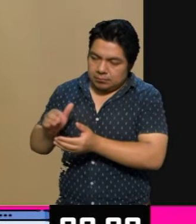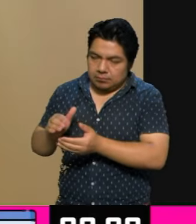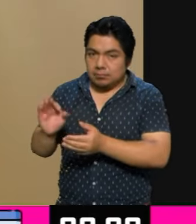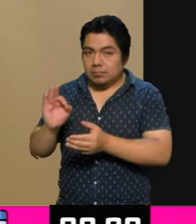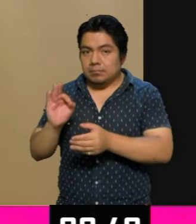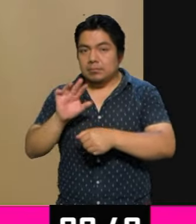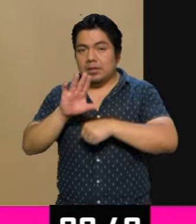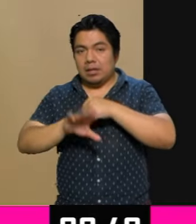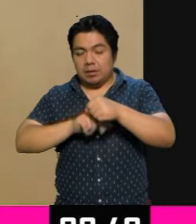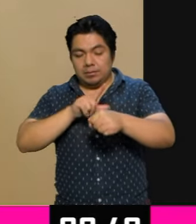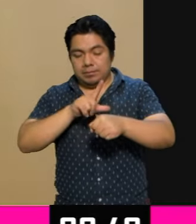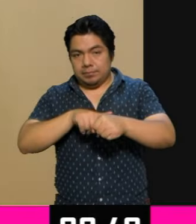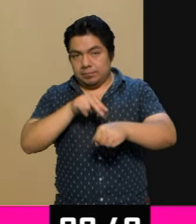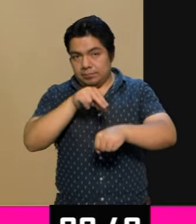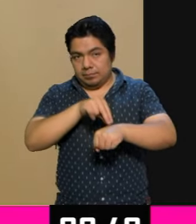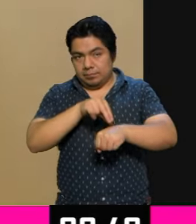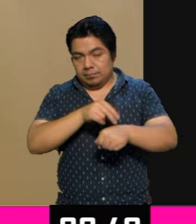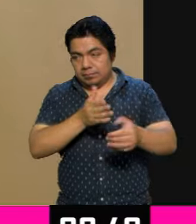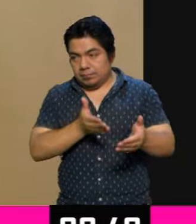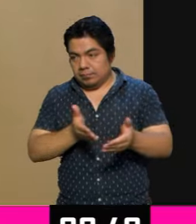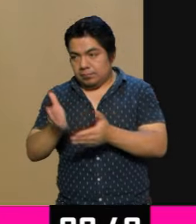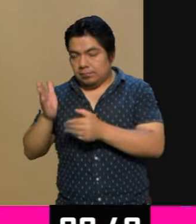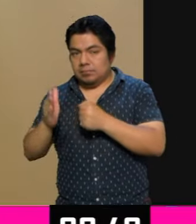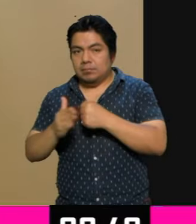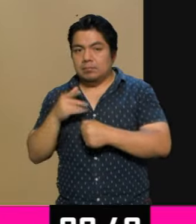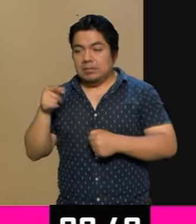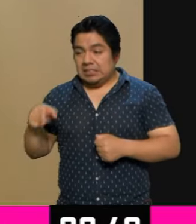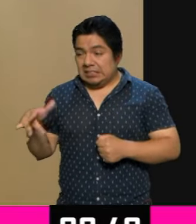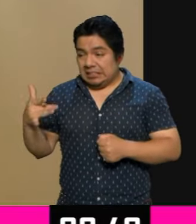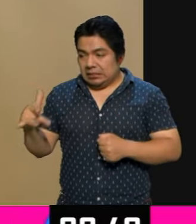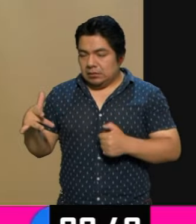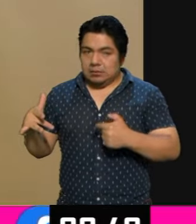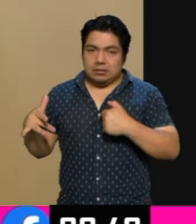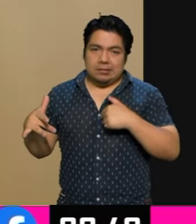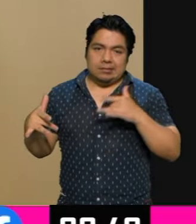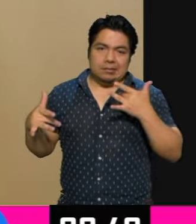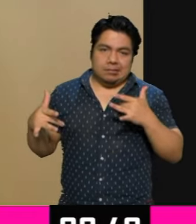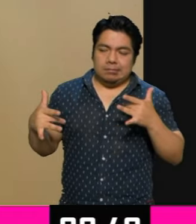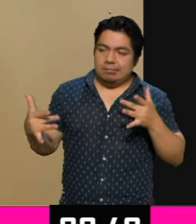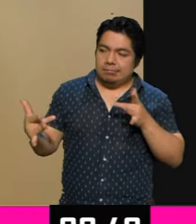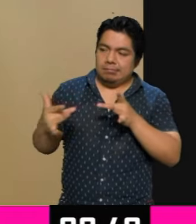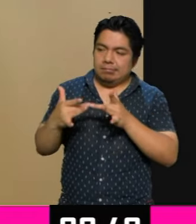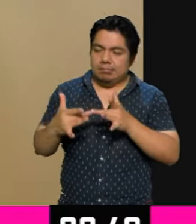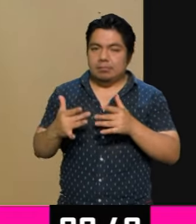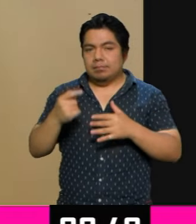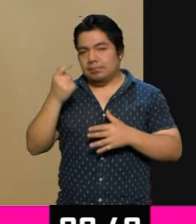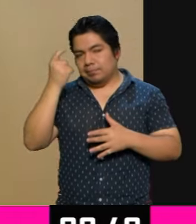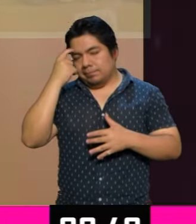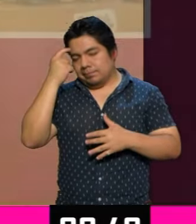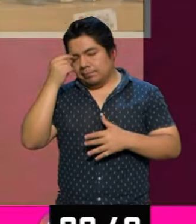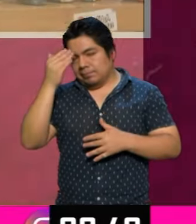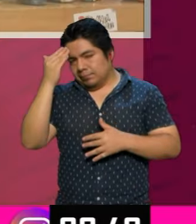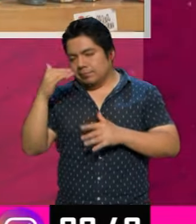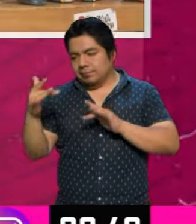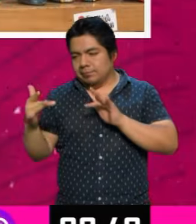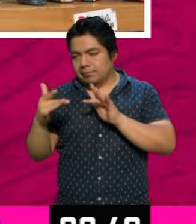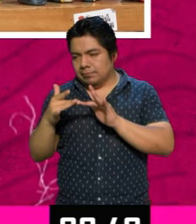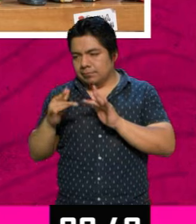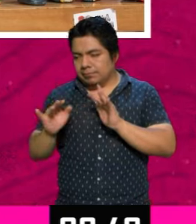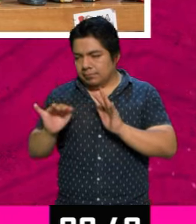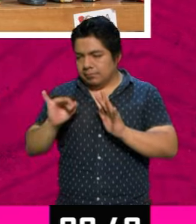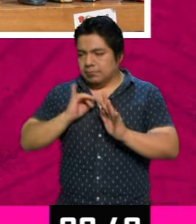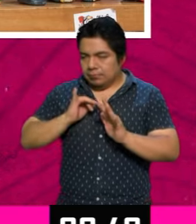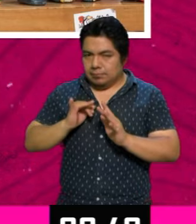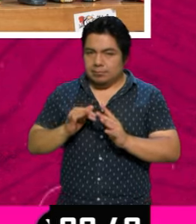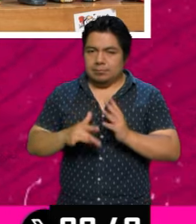Cualquiera lo hacemos. ¿Por qué? Porque el dolor del otro nos duele a nosotros. por un mecanismo mental muy simple que es la identificación.